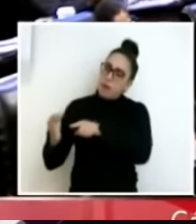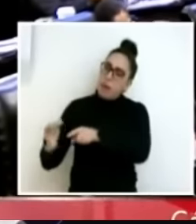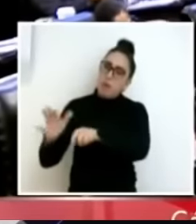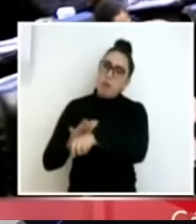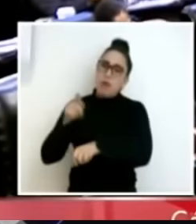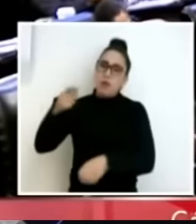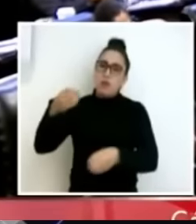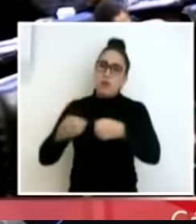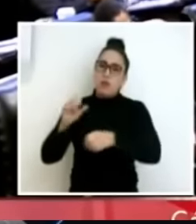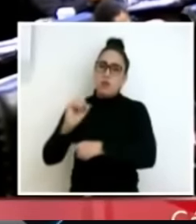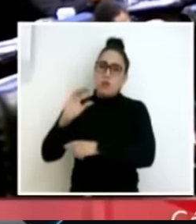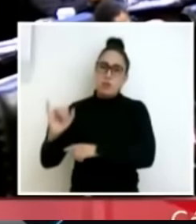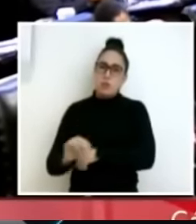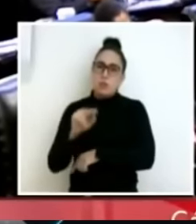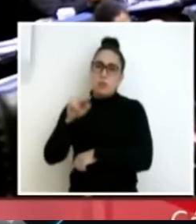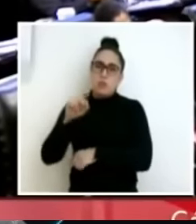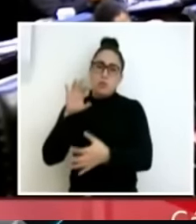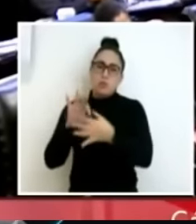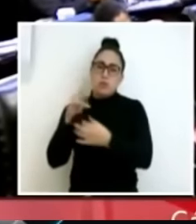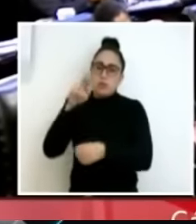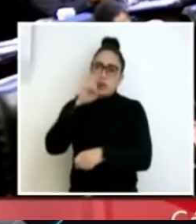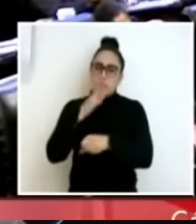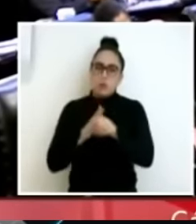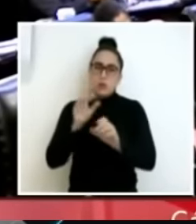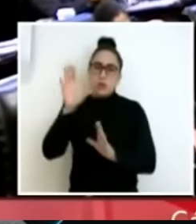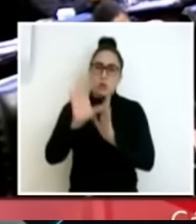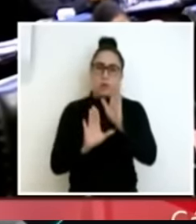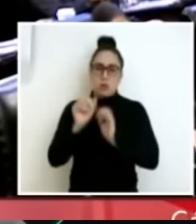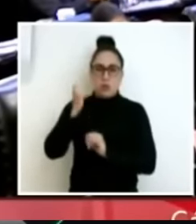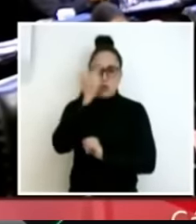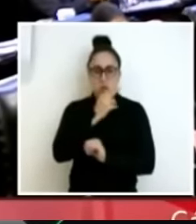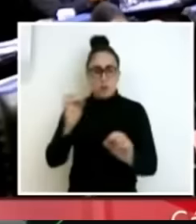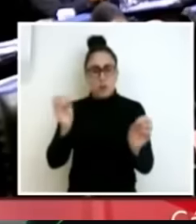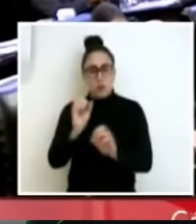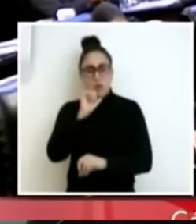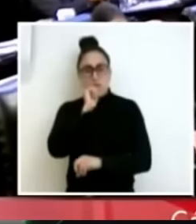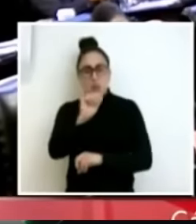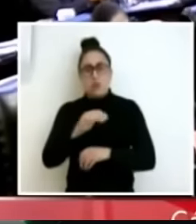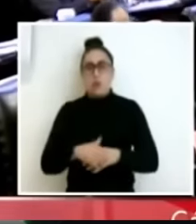les aplica la Constitución, que ellos